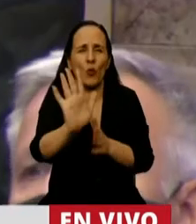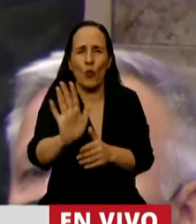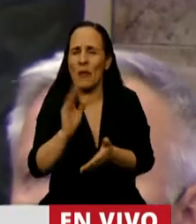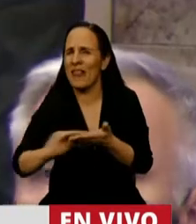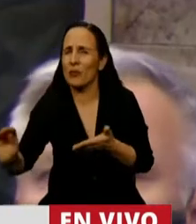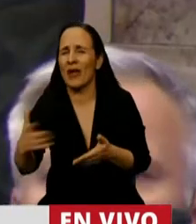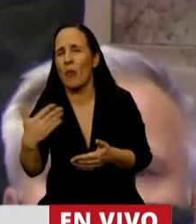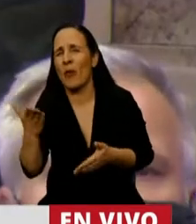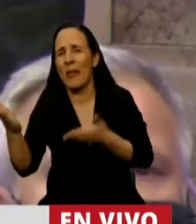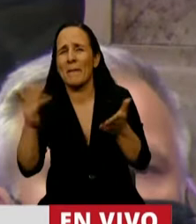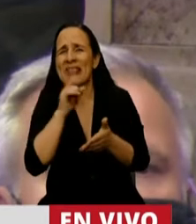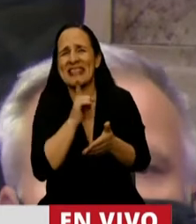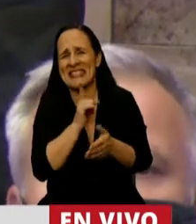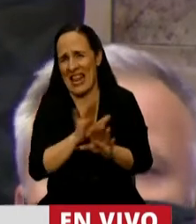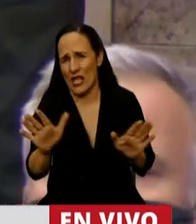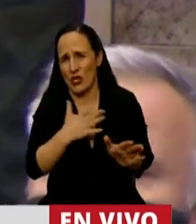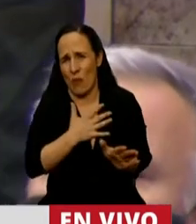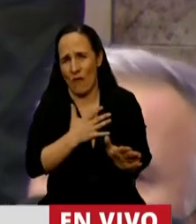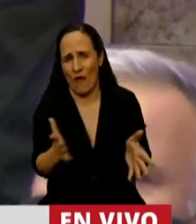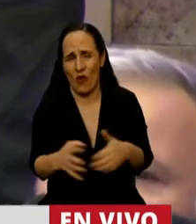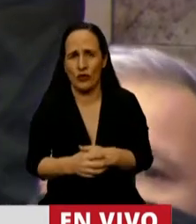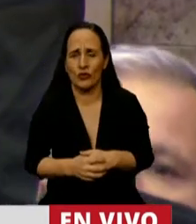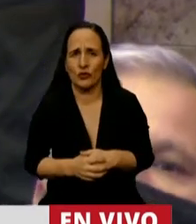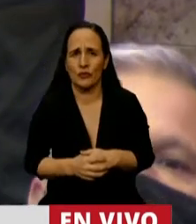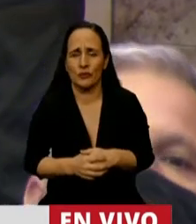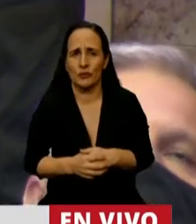diputado. ¿Le puedo pedir un poco de silencio, por favor?